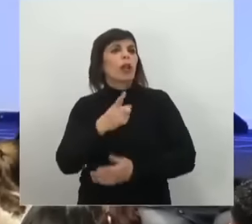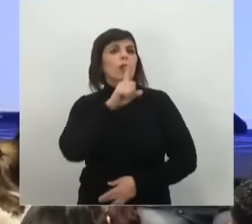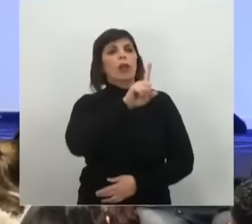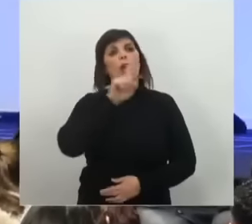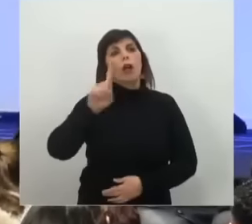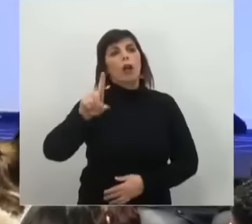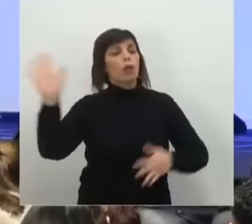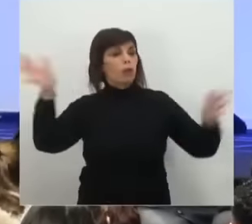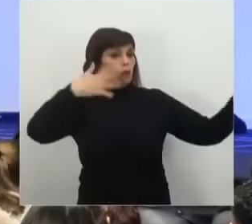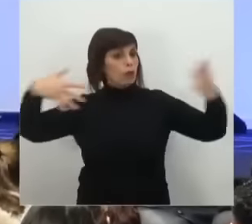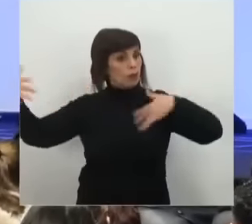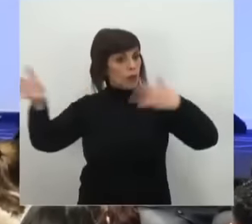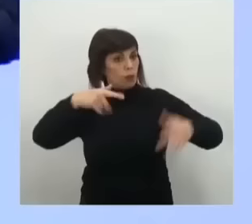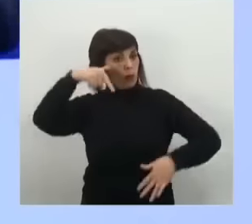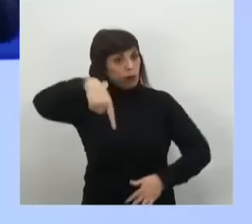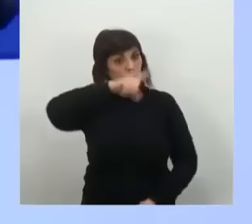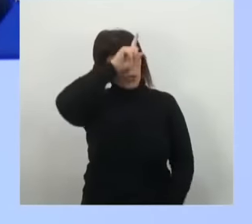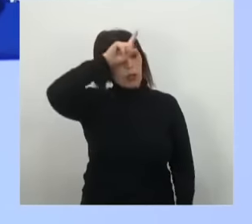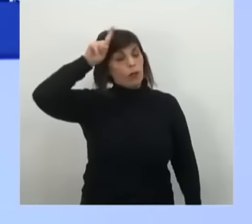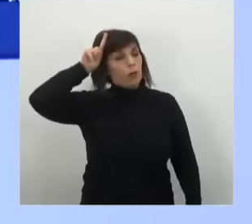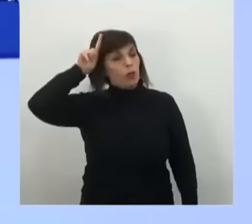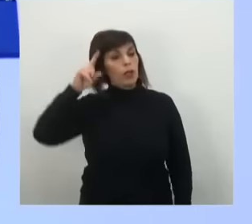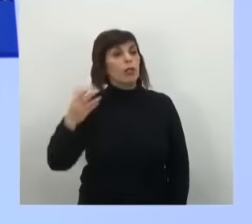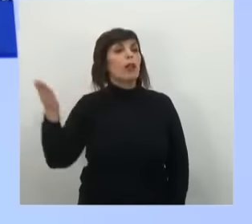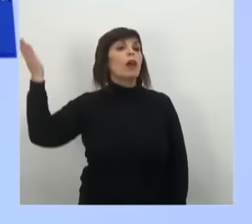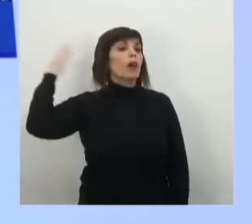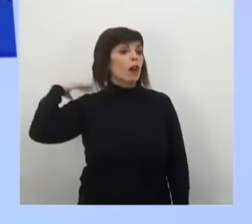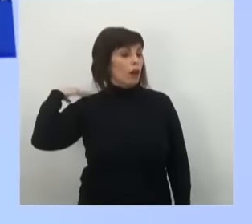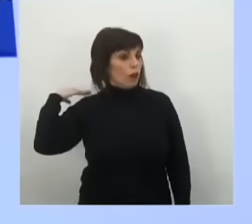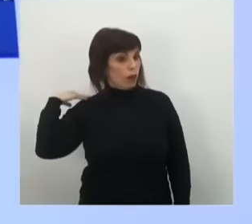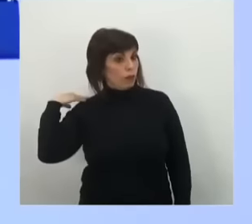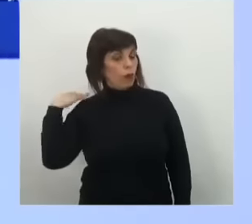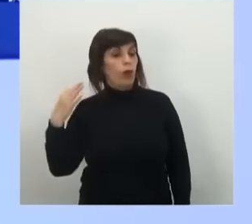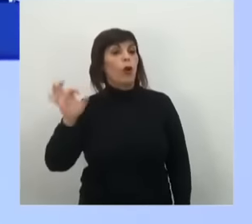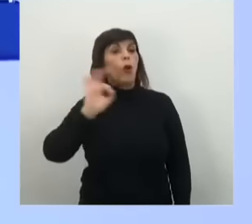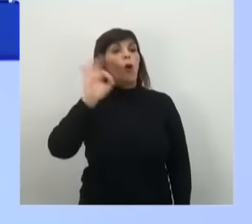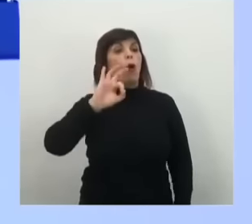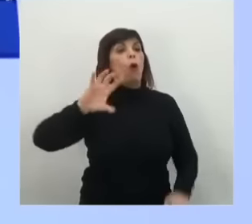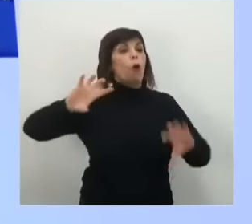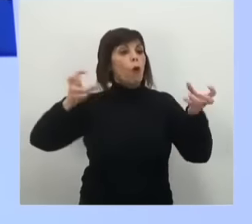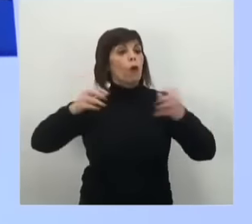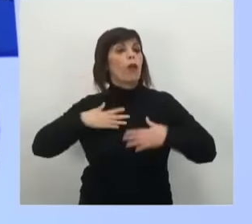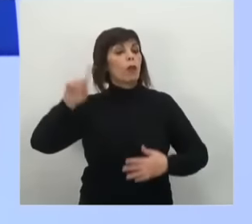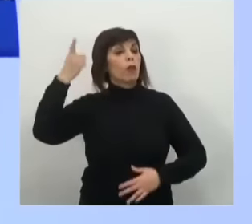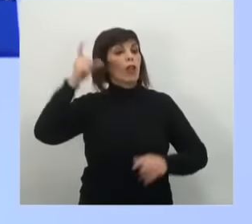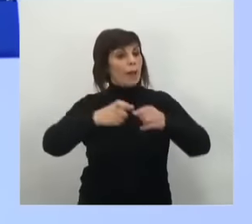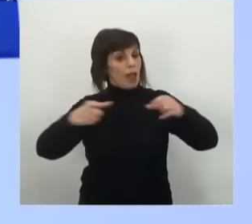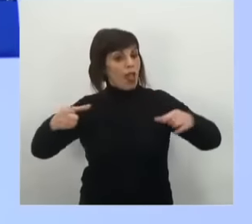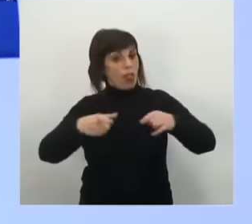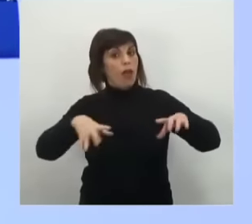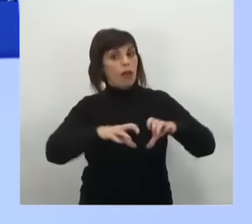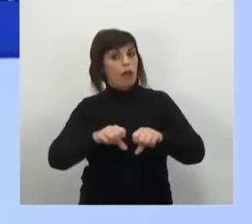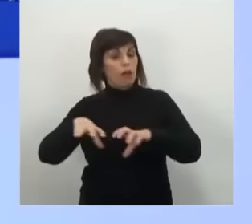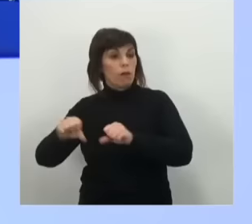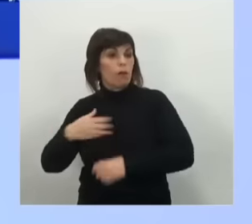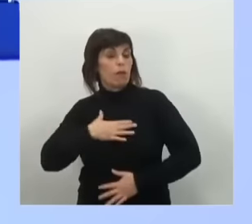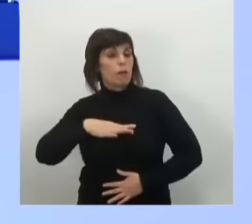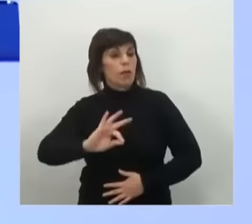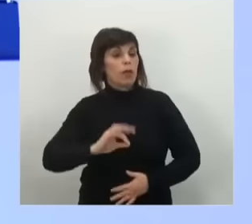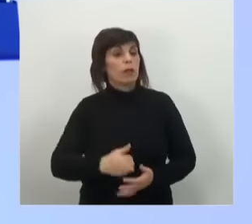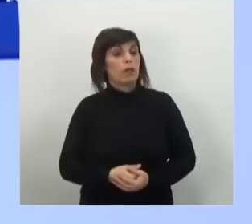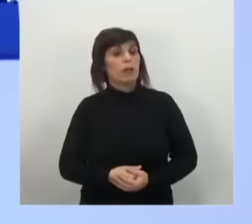está aquí en Madrid por eso os recomiendo por favor afuera o por dynamis radio adquirir la entradas habrá